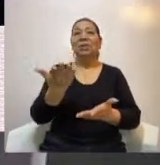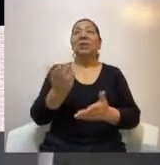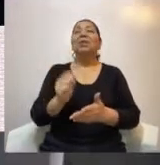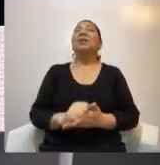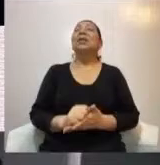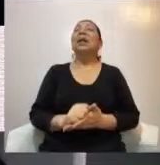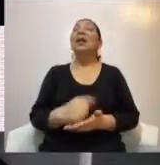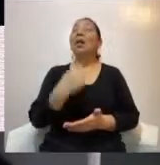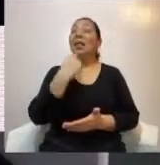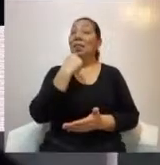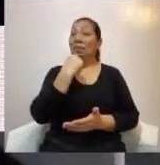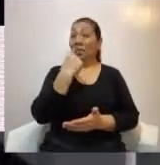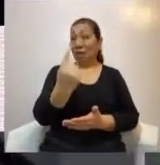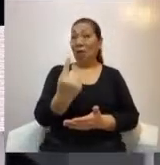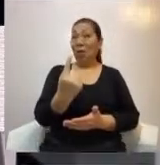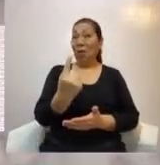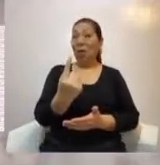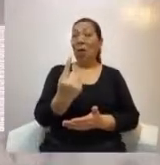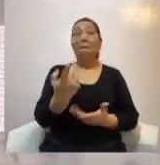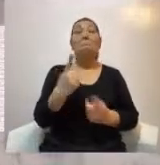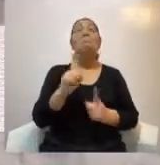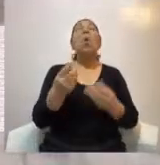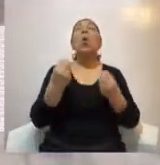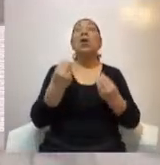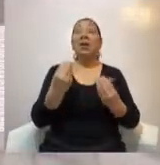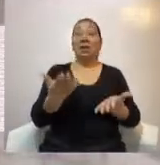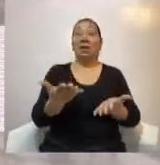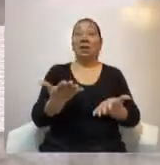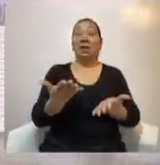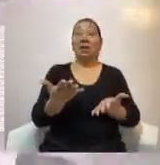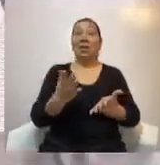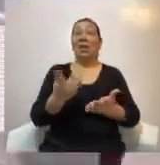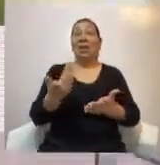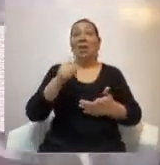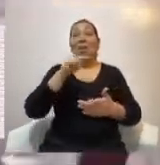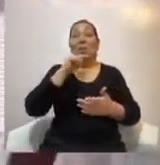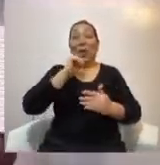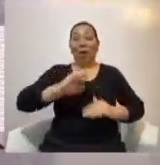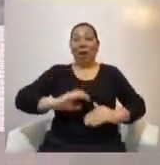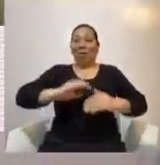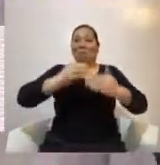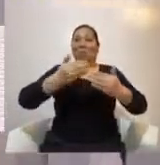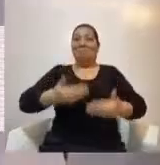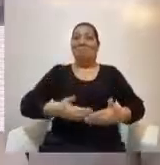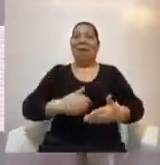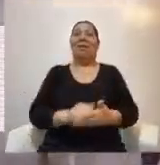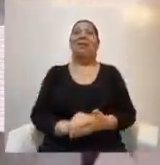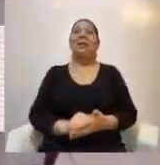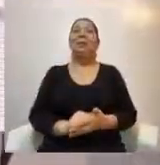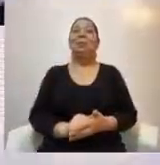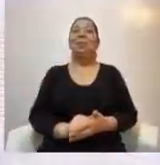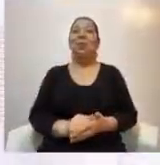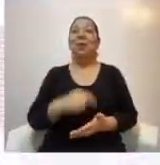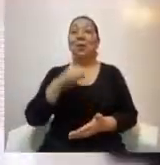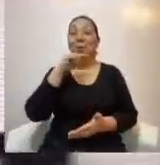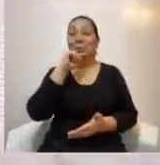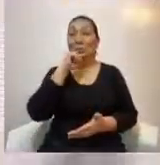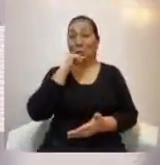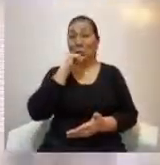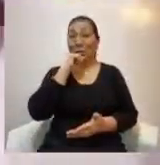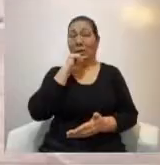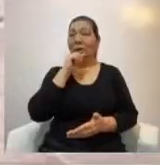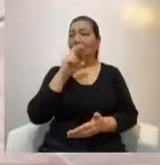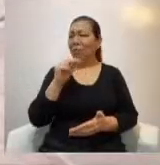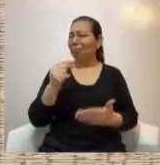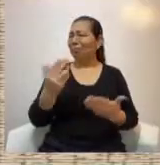origen psicosomático, ¿no? Ello por encontrarse en situación o en estado de embarazo. En la demanda de amparo, la